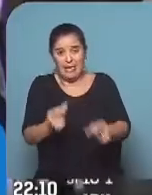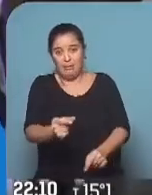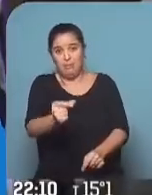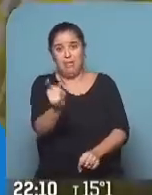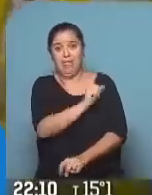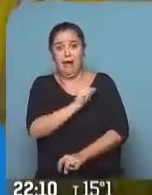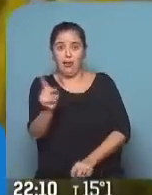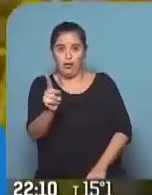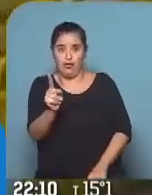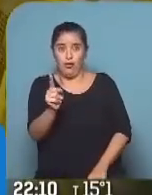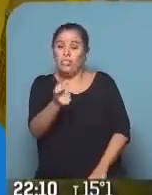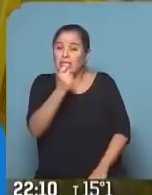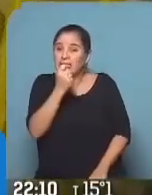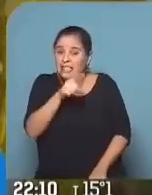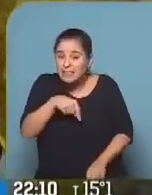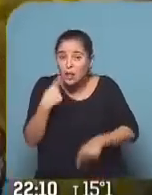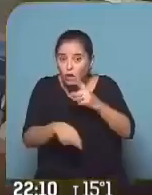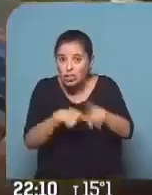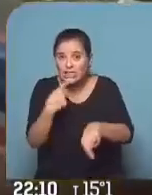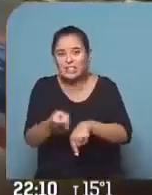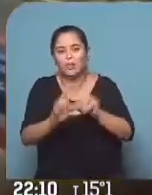a escala global.